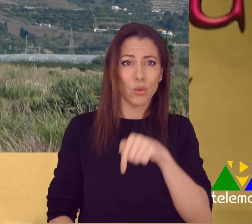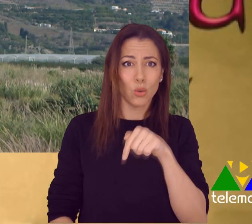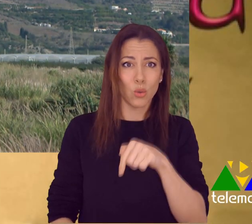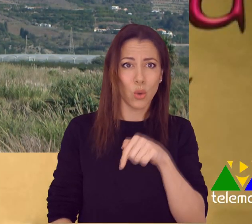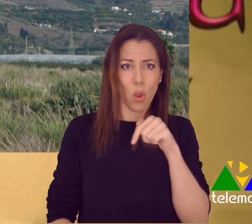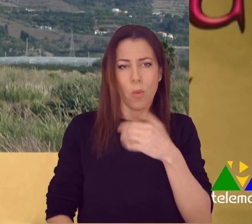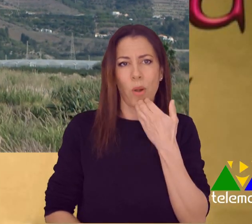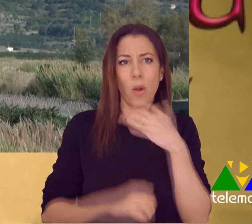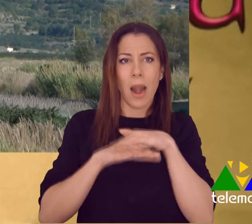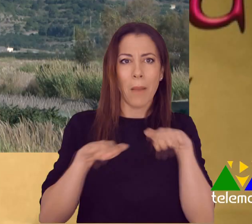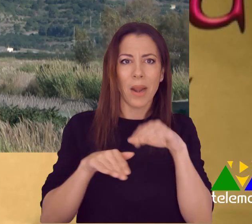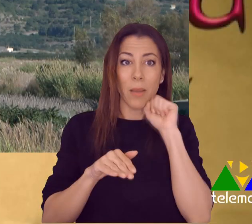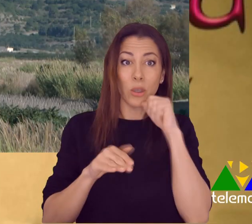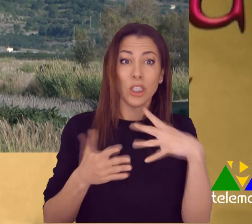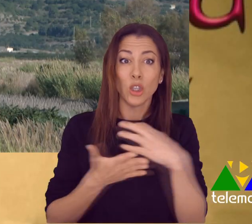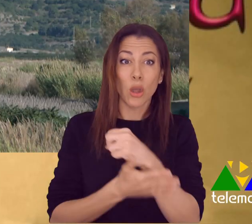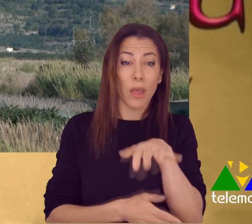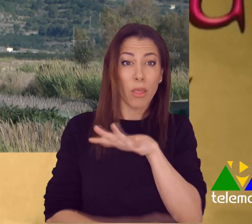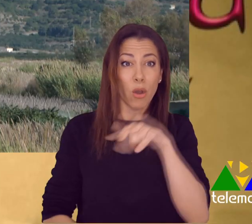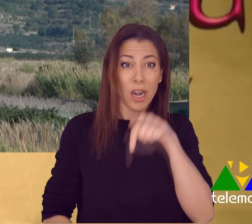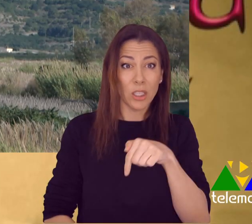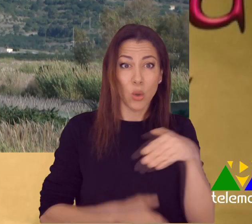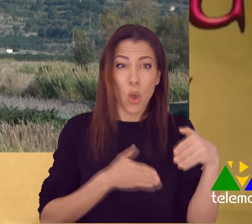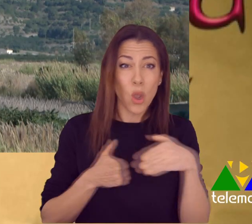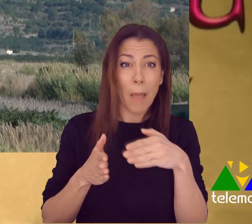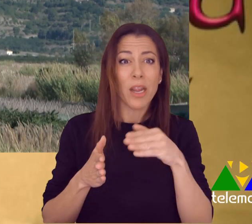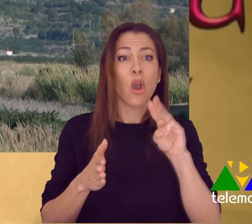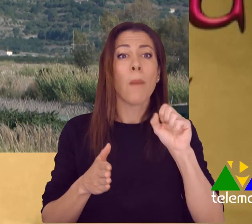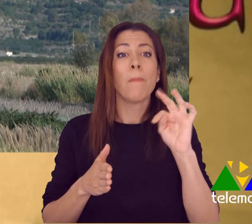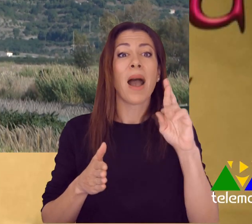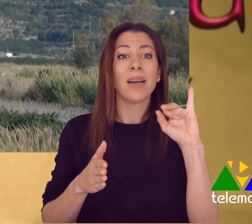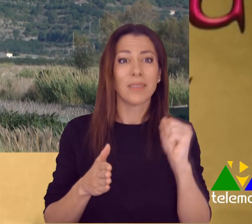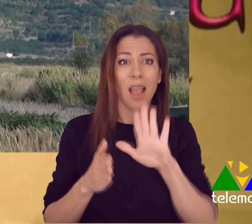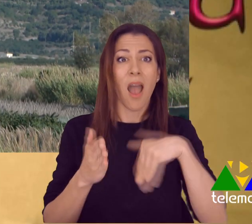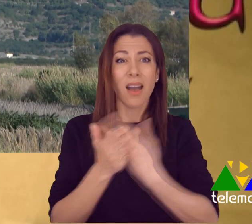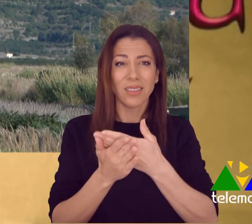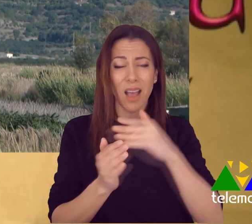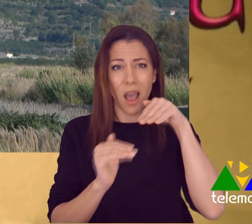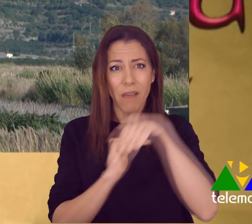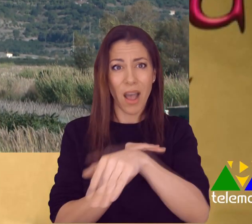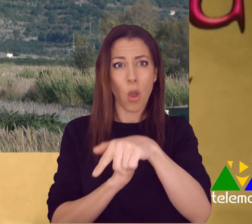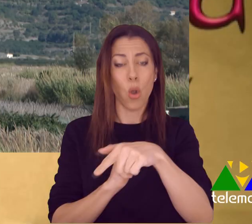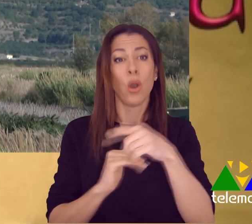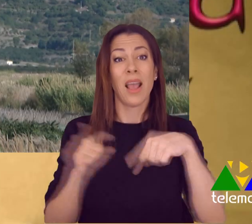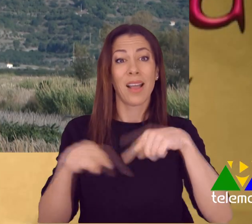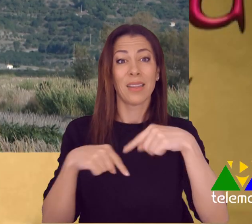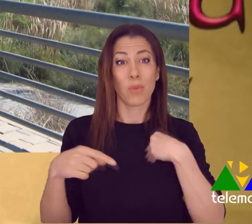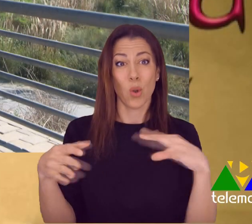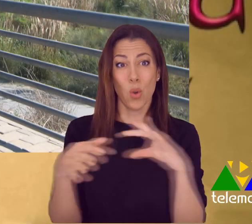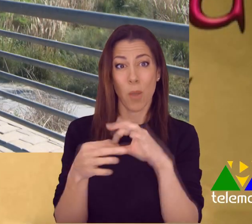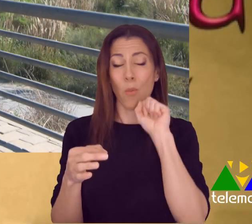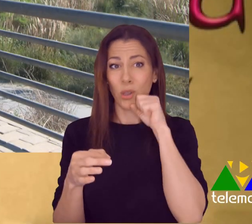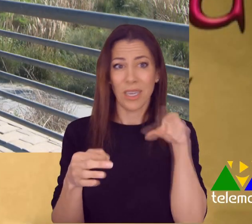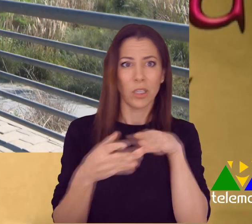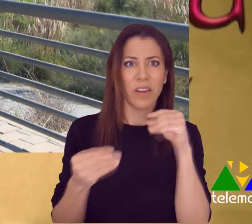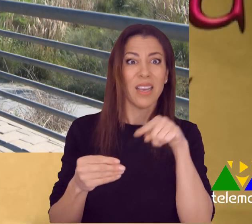que hoy es la playa de Motril, toda la zona sur, desde el Camino Patria hacia abajo, desde la carretera prácticamente que une Motril con Salobreña hacia abajo,